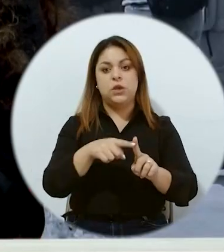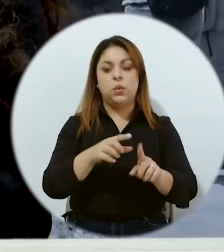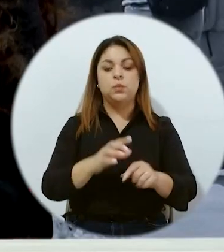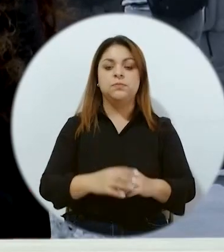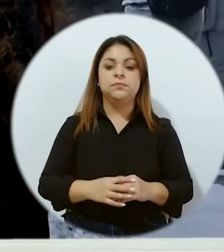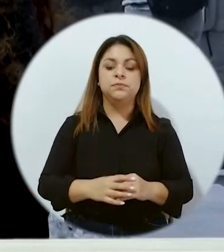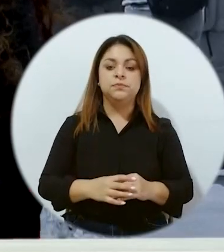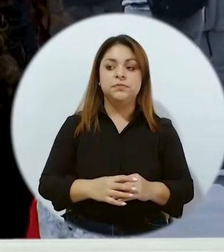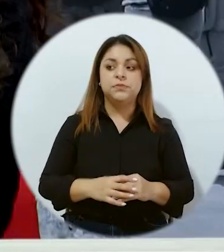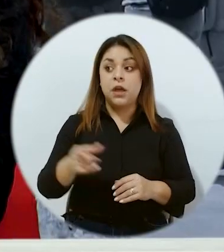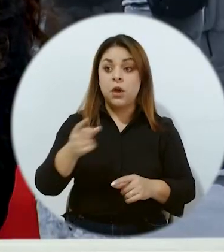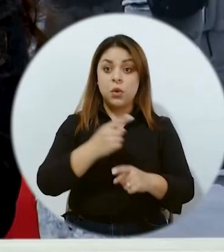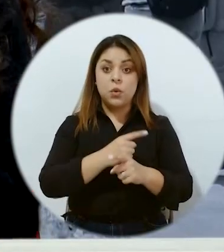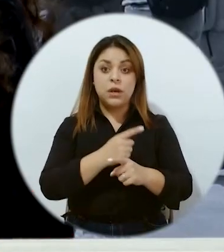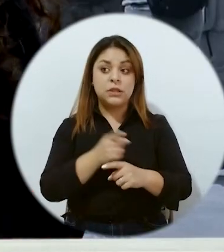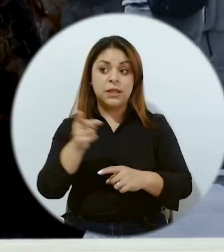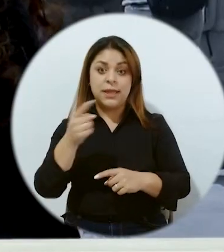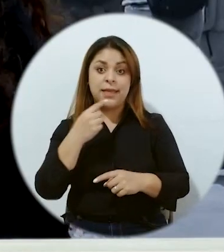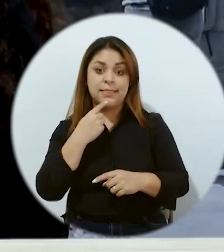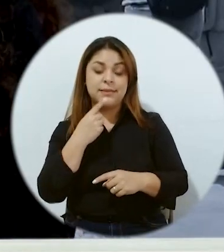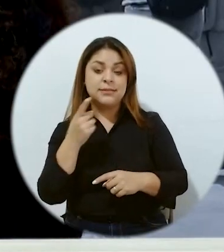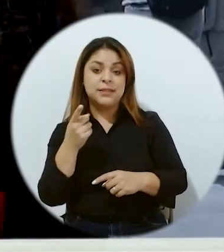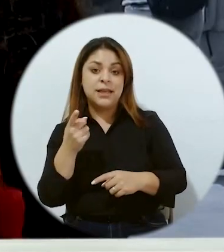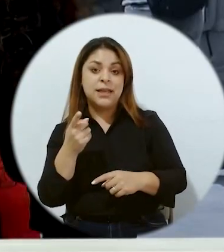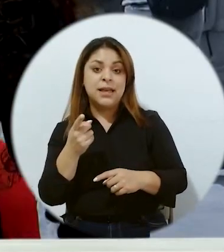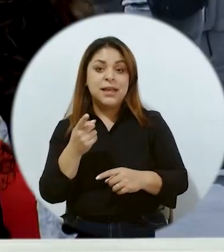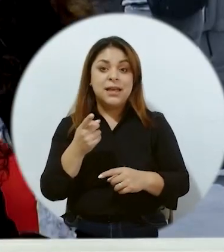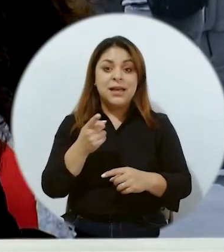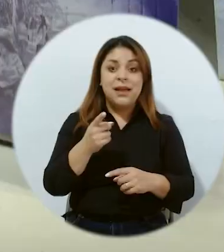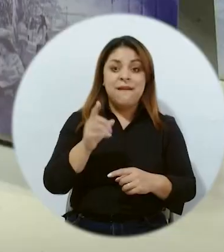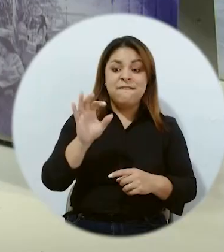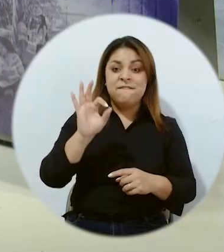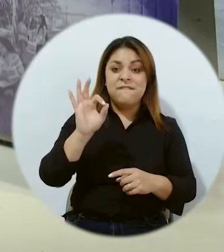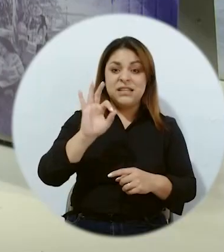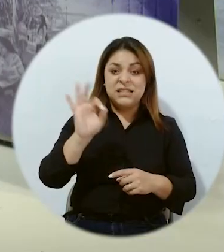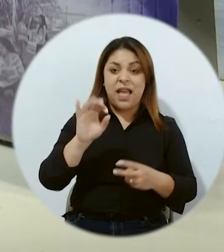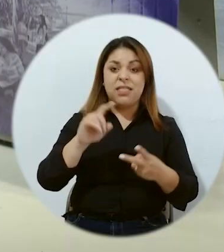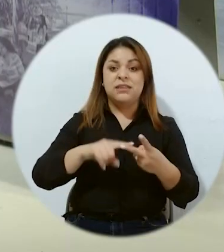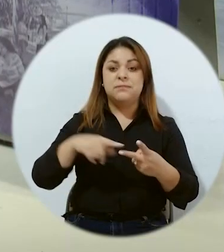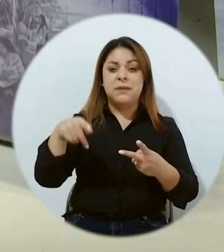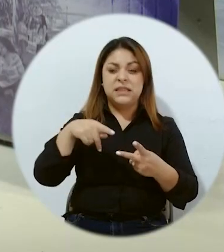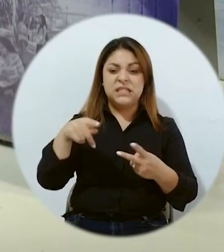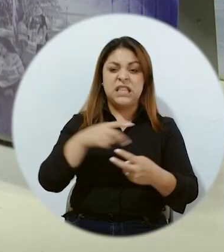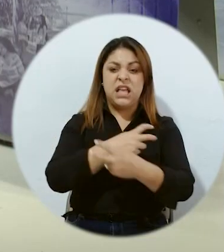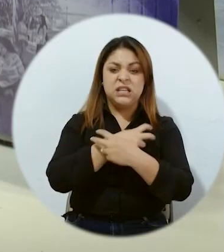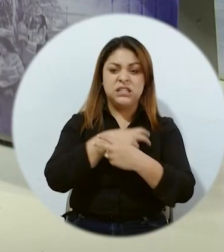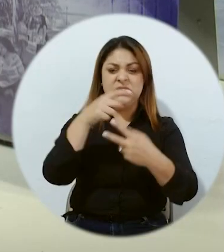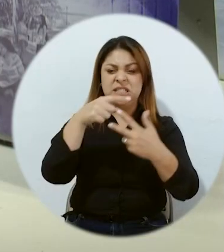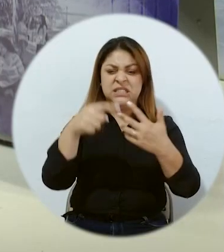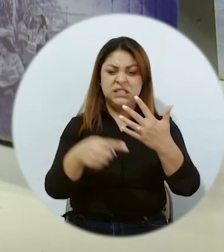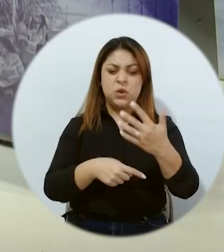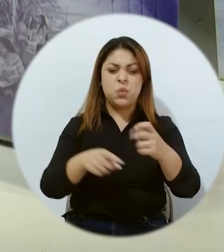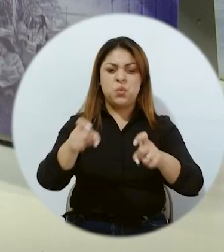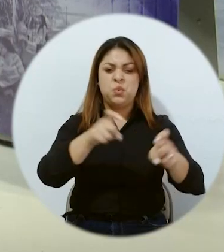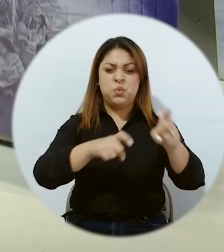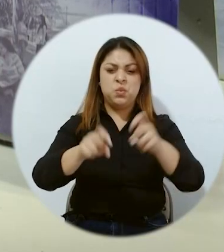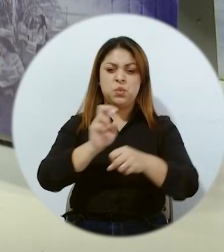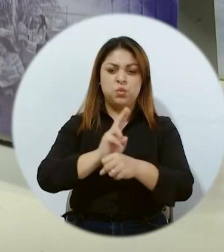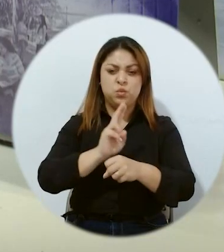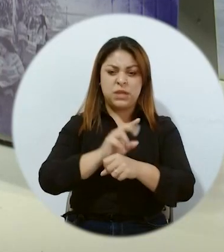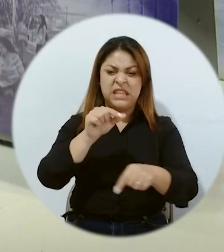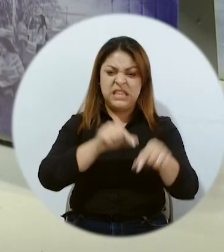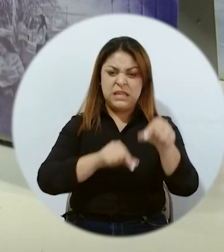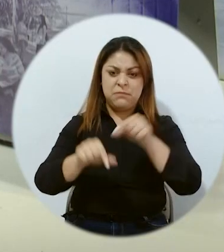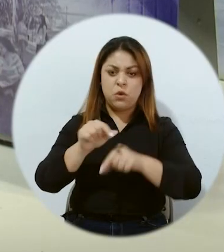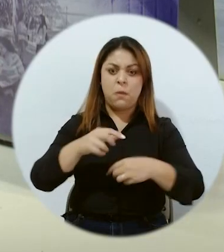el ciclo. La agroecología habla de eso, ¿verdad? Un detallito sobre eso, Maribel, que dice Marlet, los fertilizantes, los pesticidas, todos los